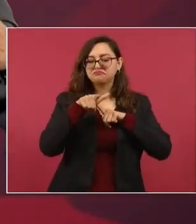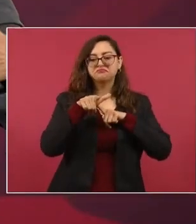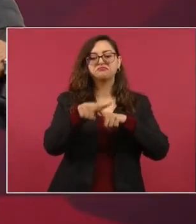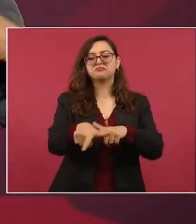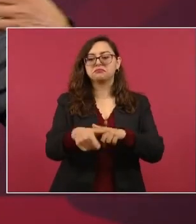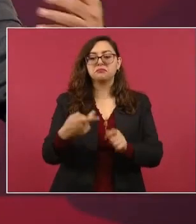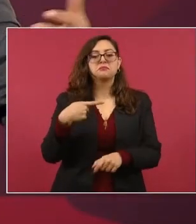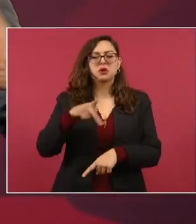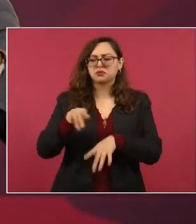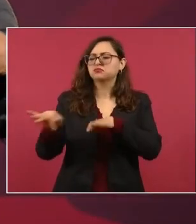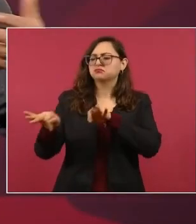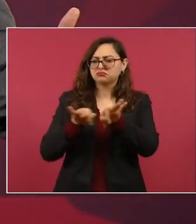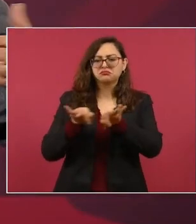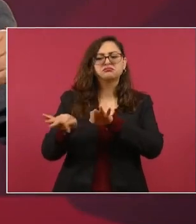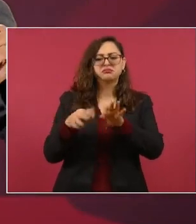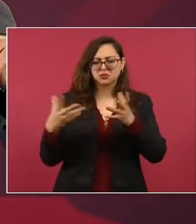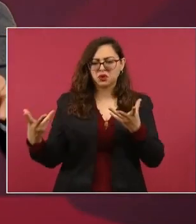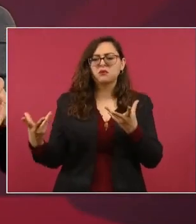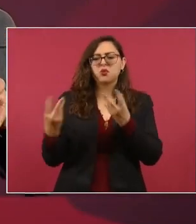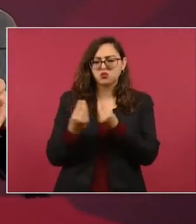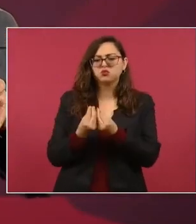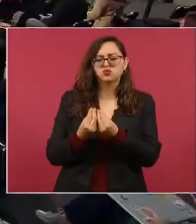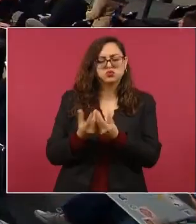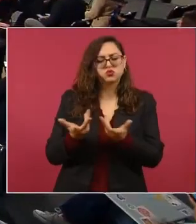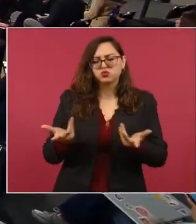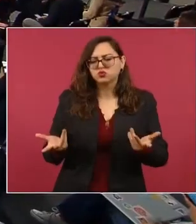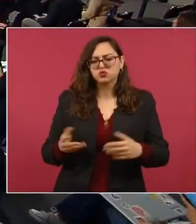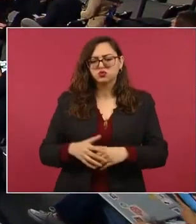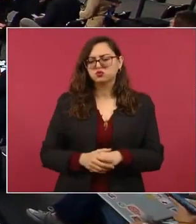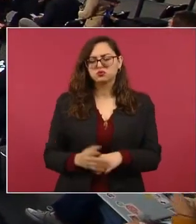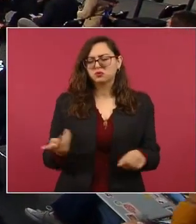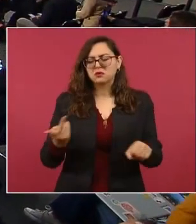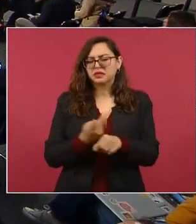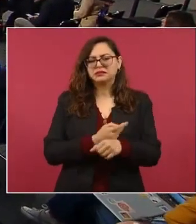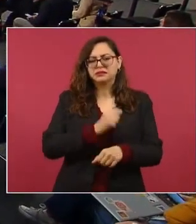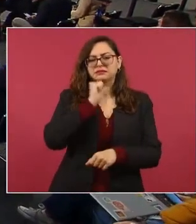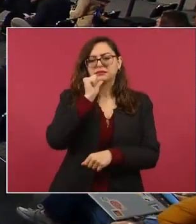pues hay trabajo, ¿no? Conjunto, porque pues